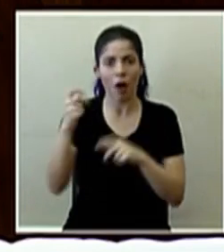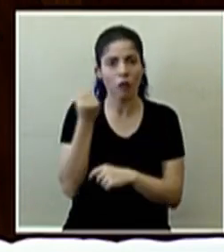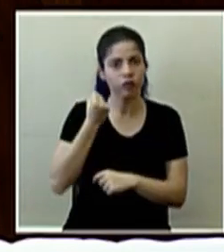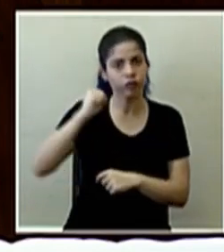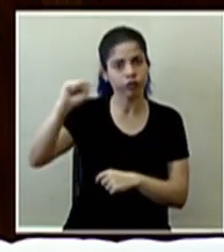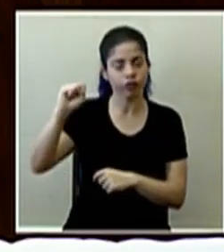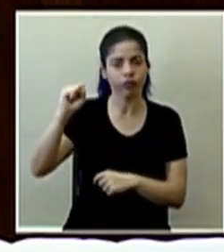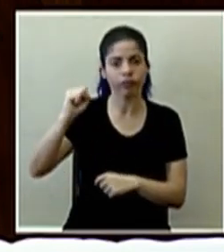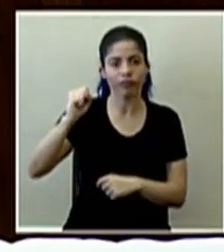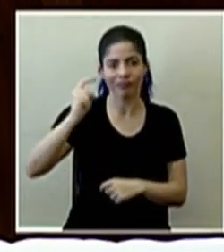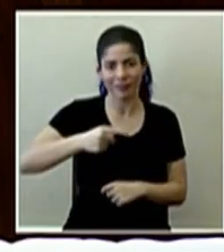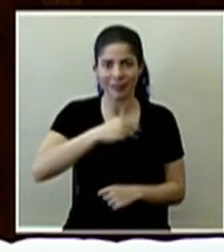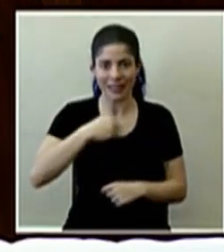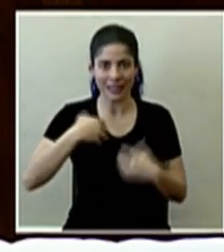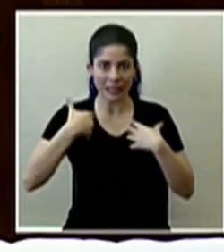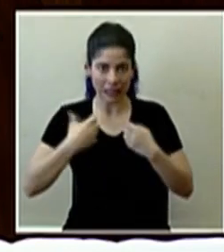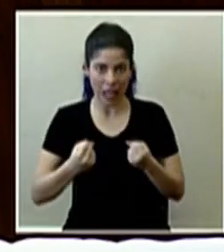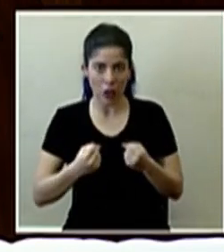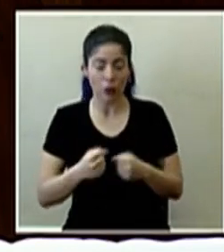disposición del Ministerio de Salud,